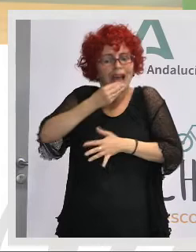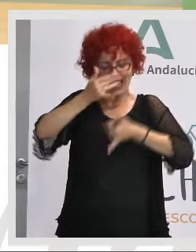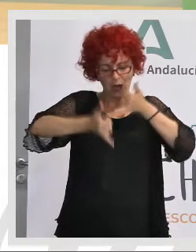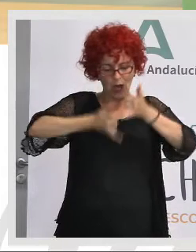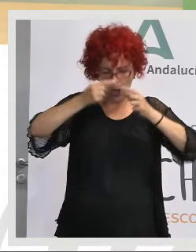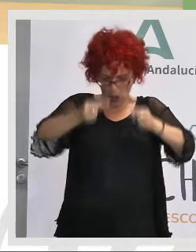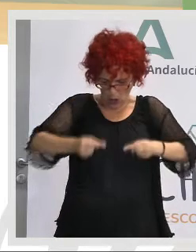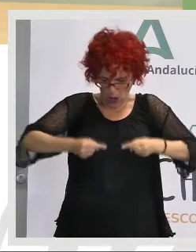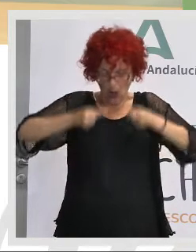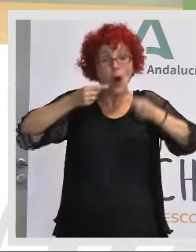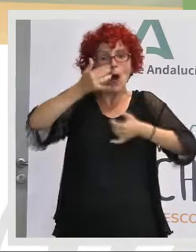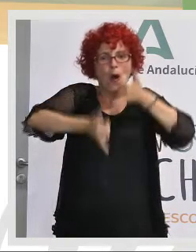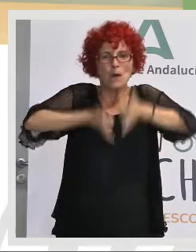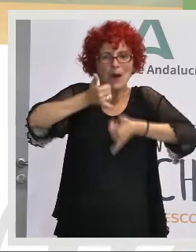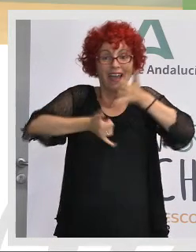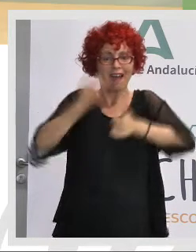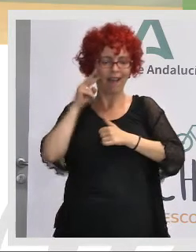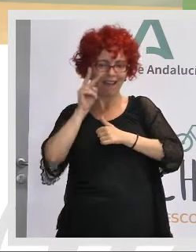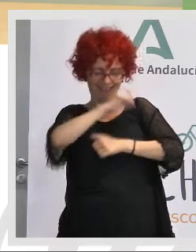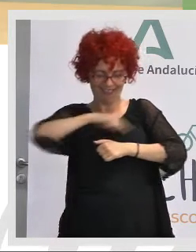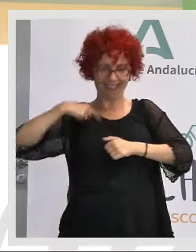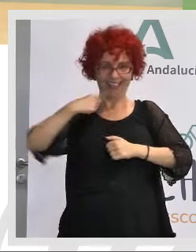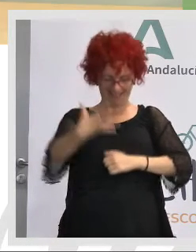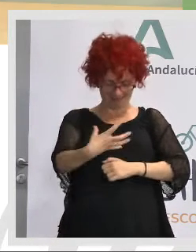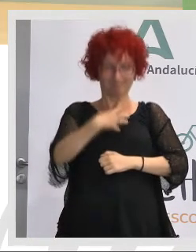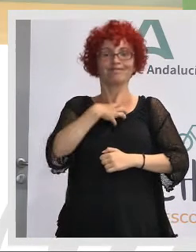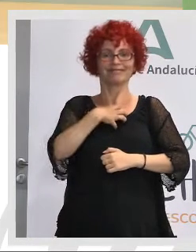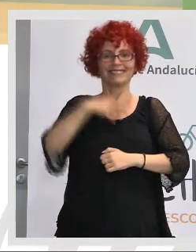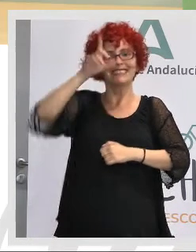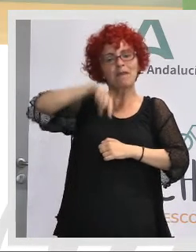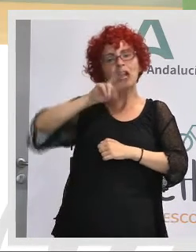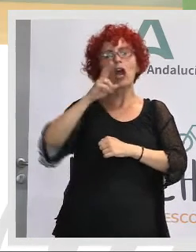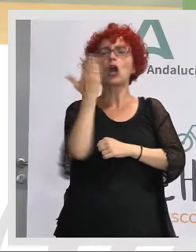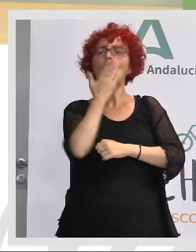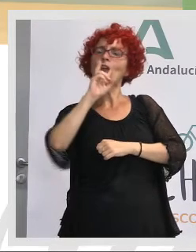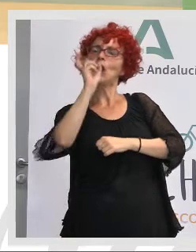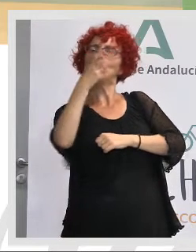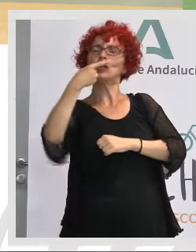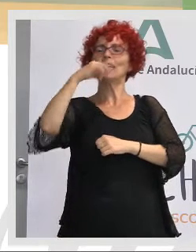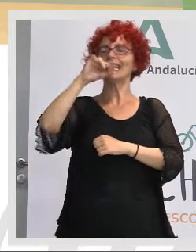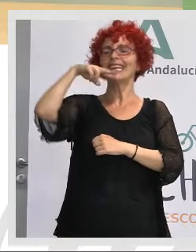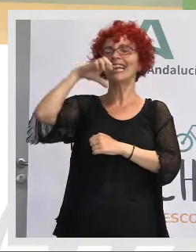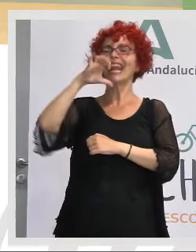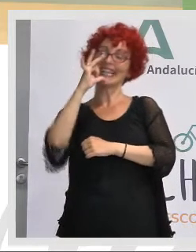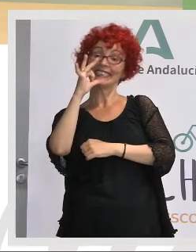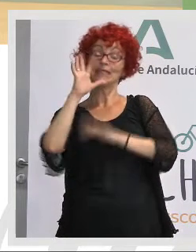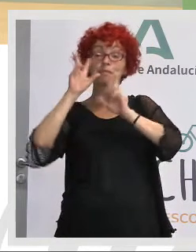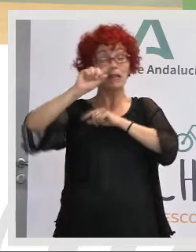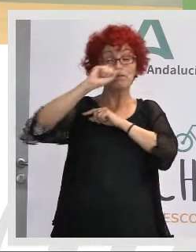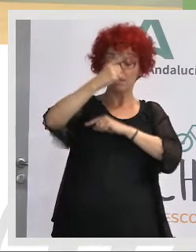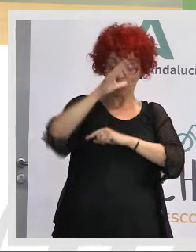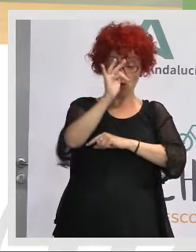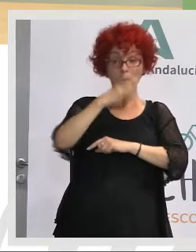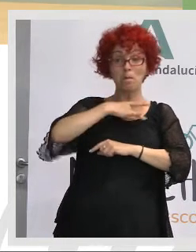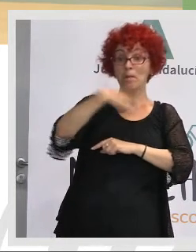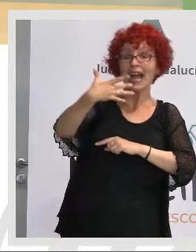camiseta incluso, también a otro colegio, el de Giner, pero el Colegio de Andalcóllar ha presentado esa